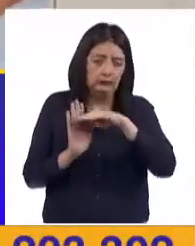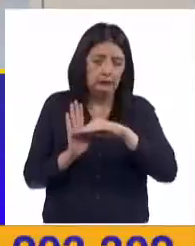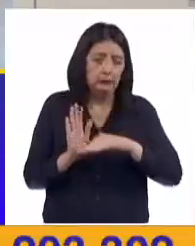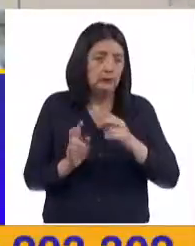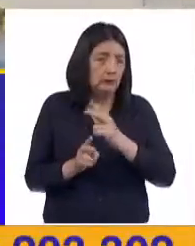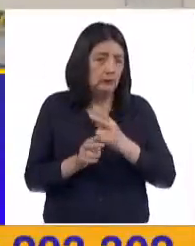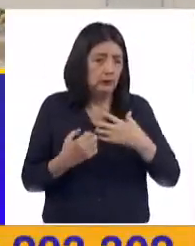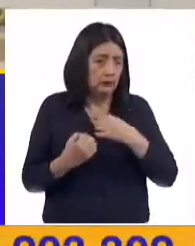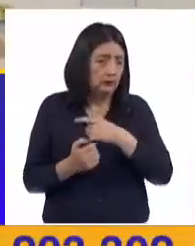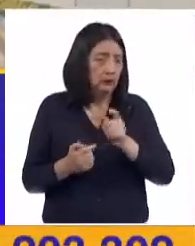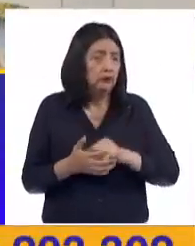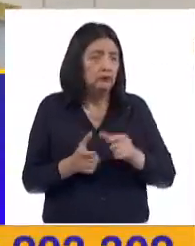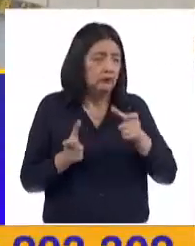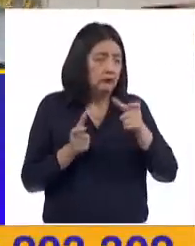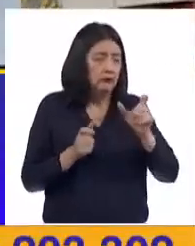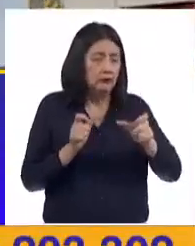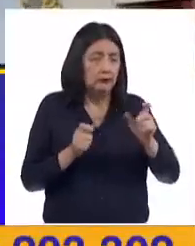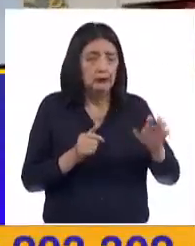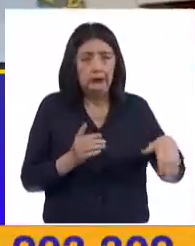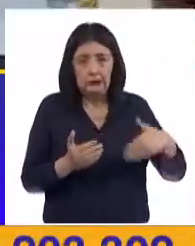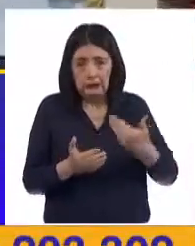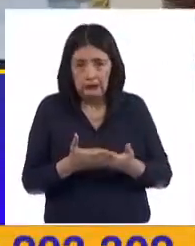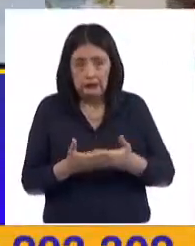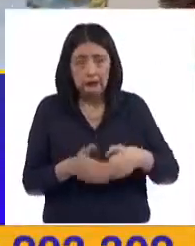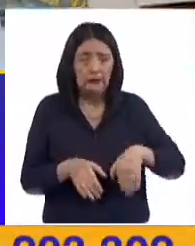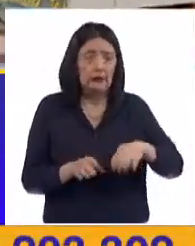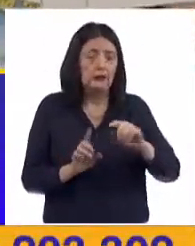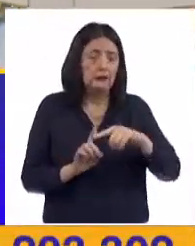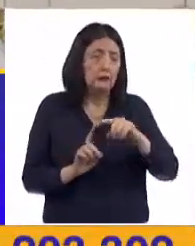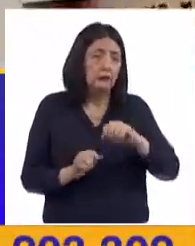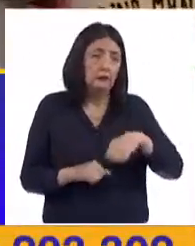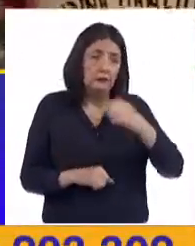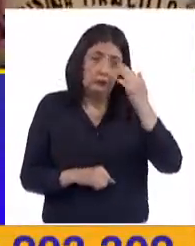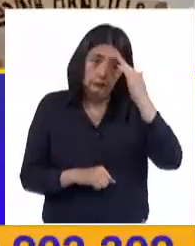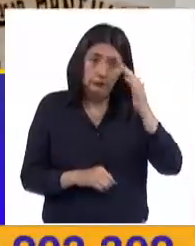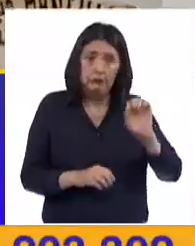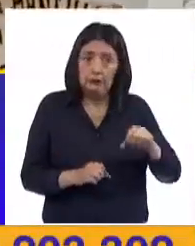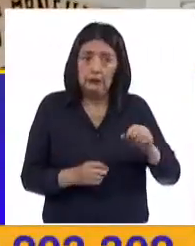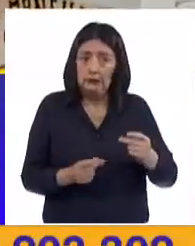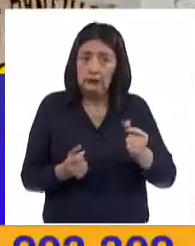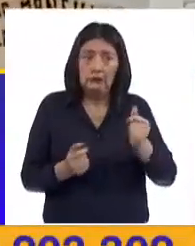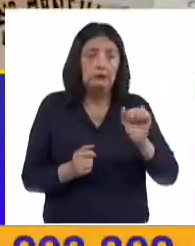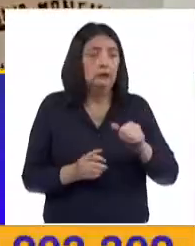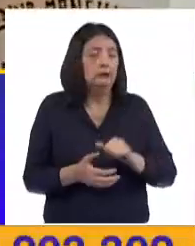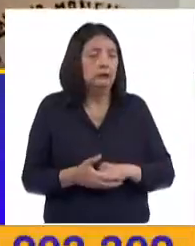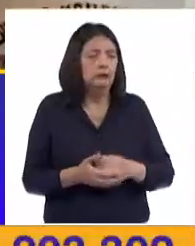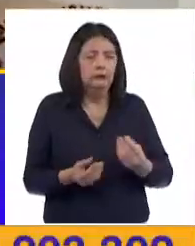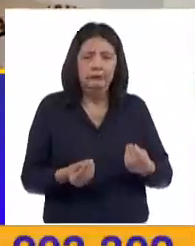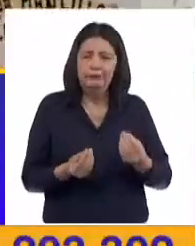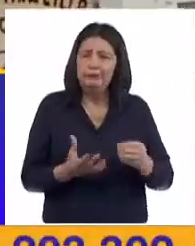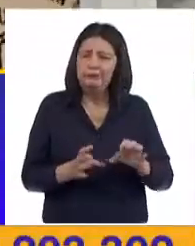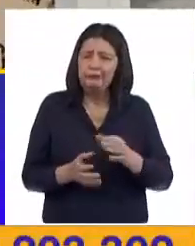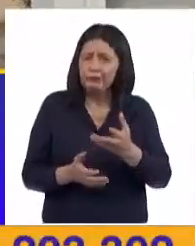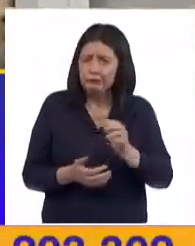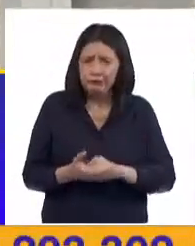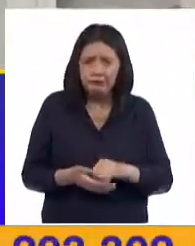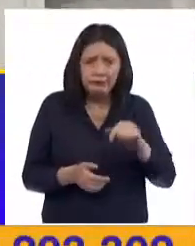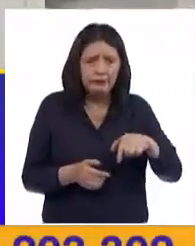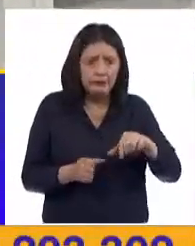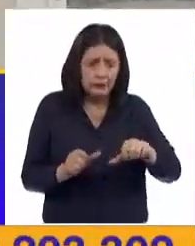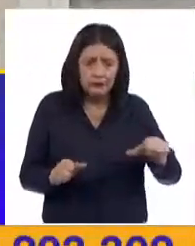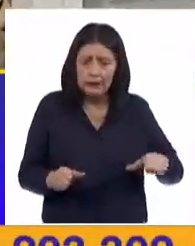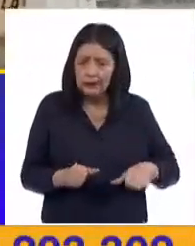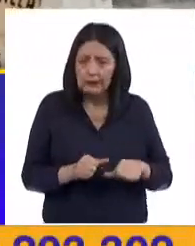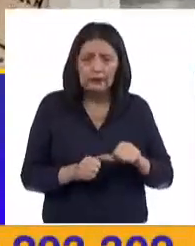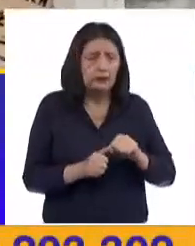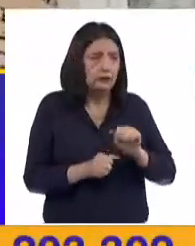vigilar a las personas que vienen a los entierros. Sabemos que hay que hacerlo bastante rápido. Entonces, ¿cómo lo hacen ustedes en esta área COVID?